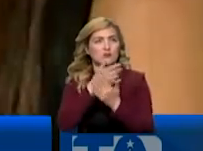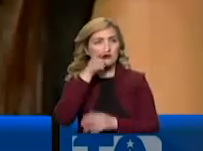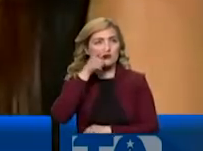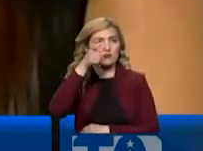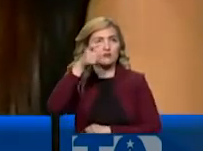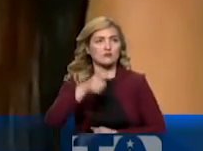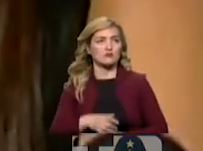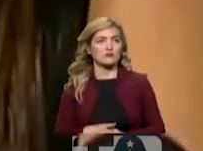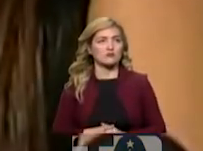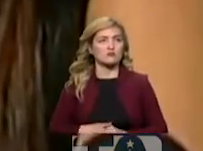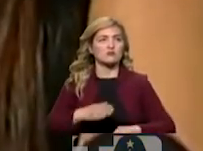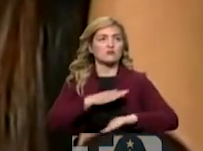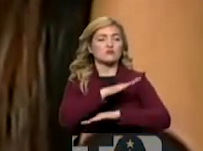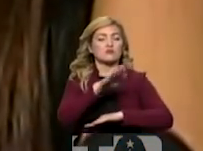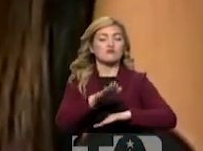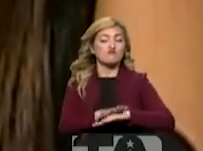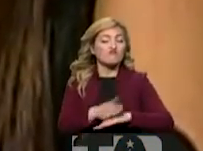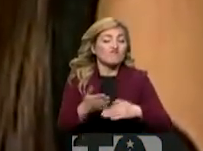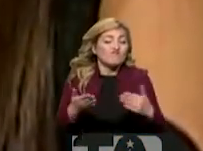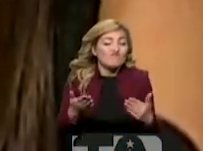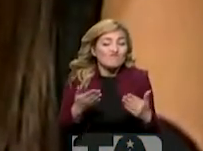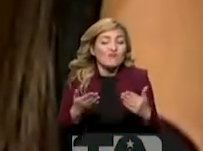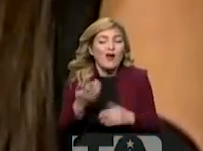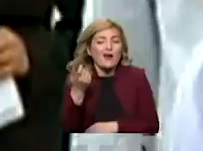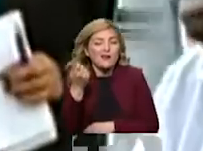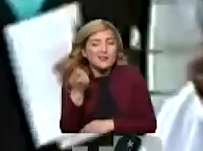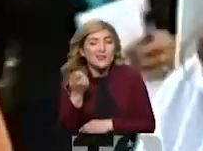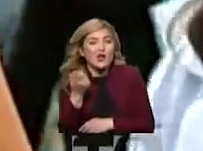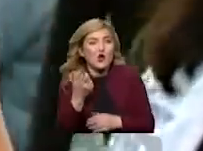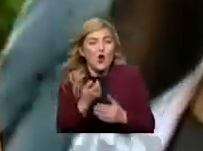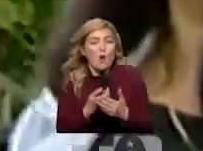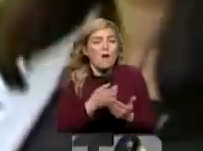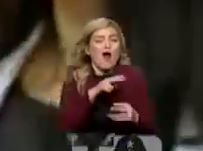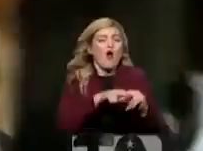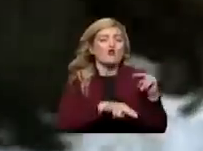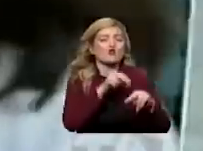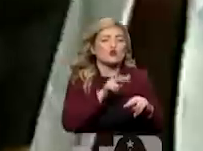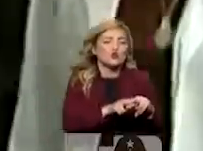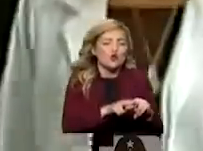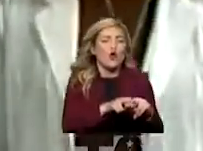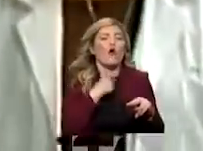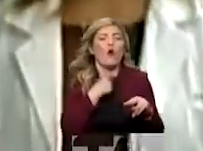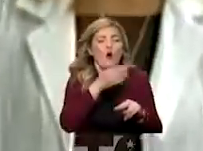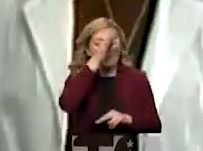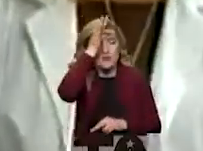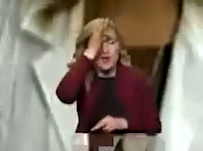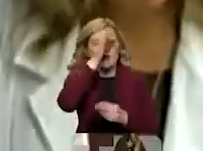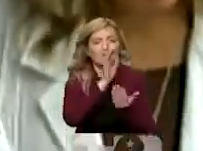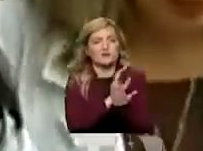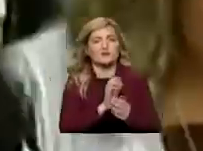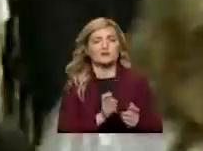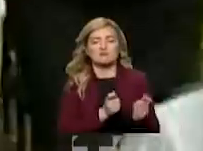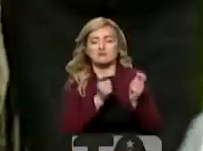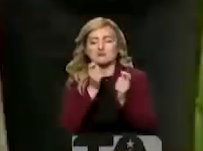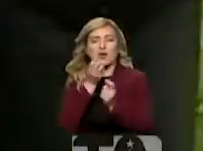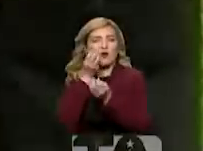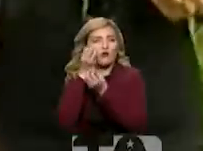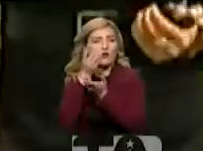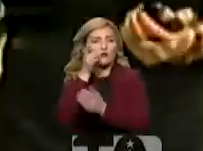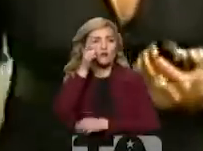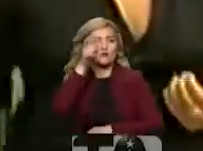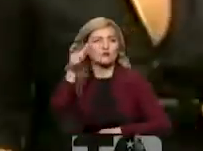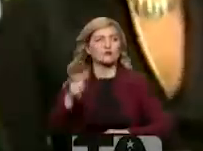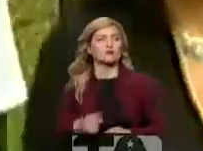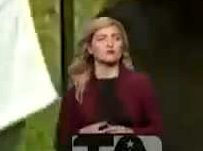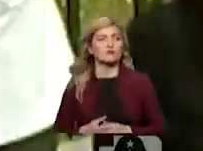Fiscalía. Casos que estarían relacionados con fideicomisos para la construcción de hospitales del IES y que serán puestos en conocimiento de la